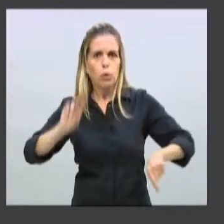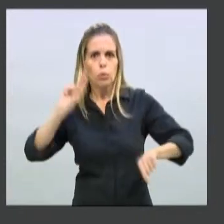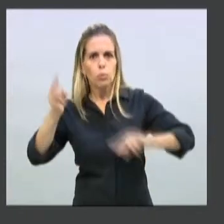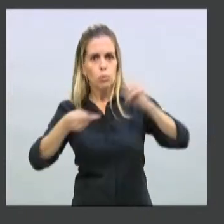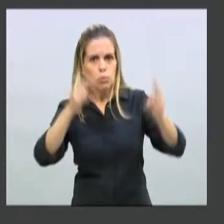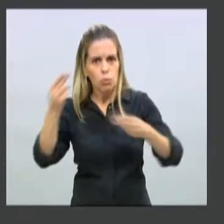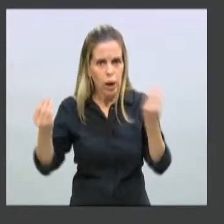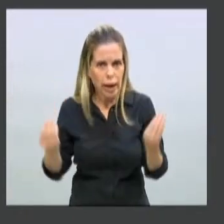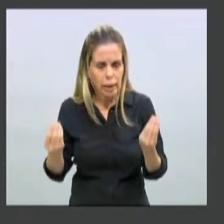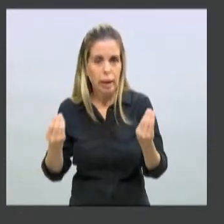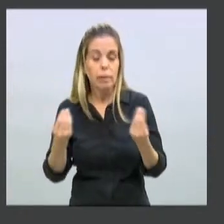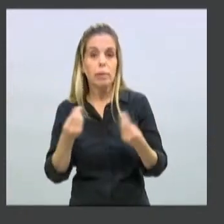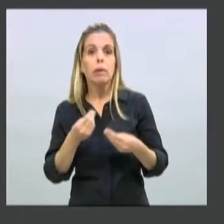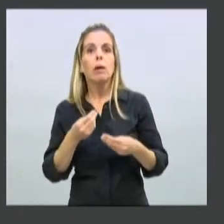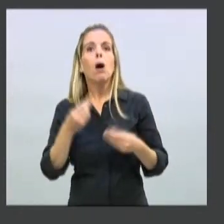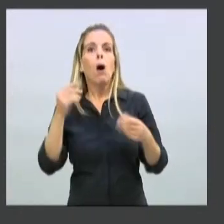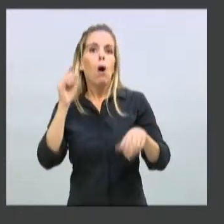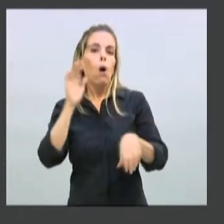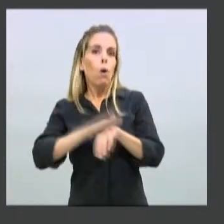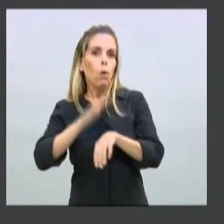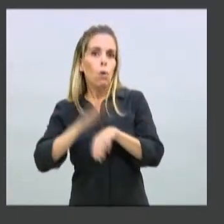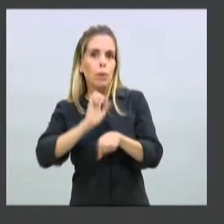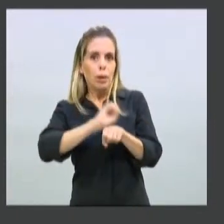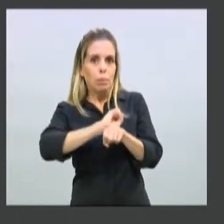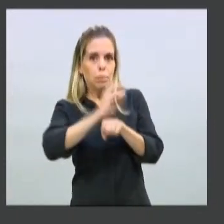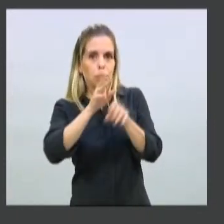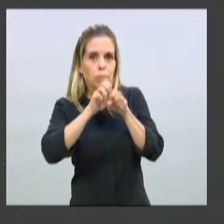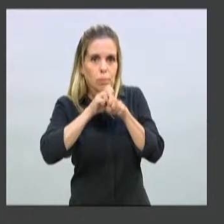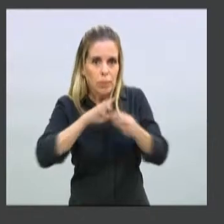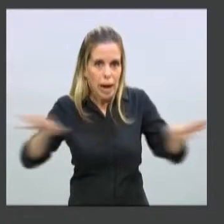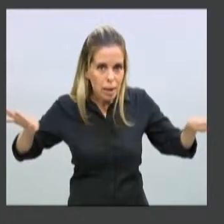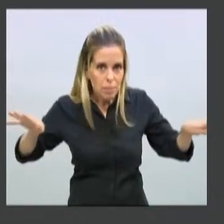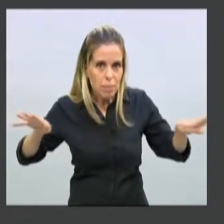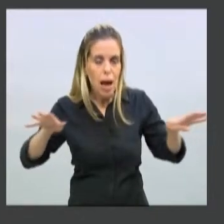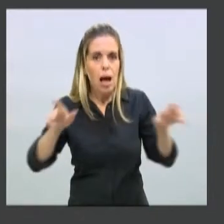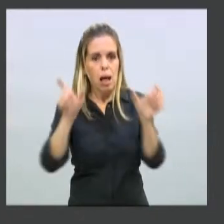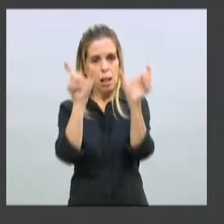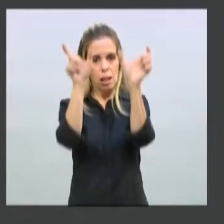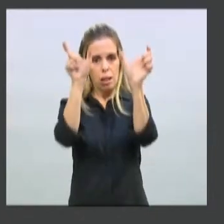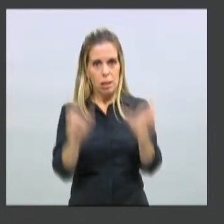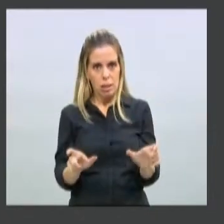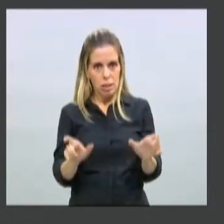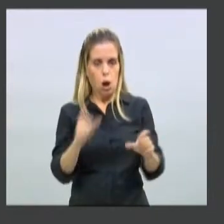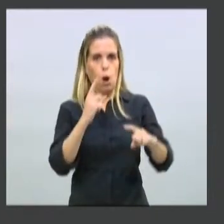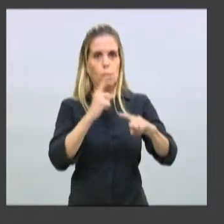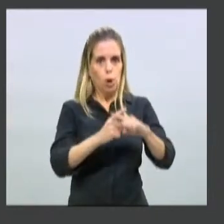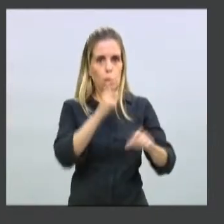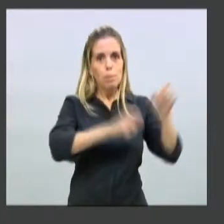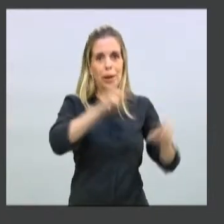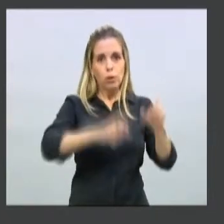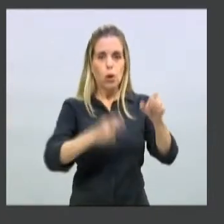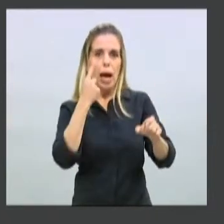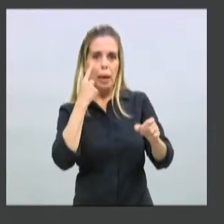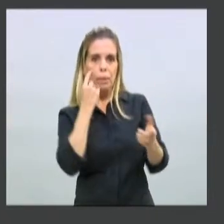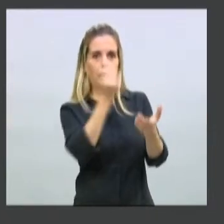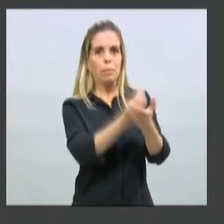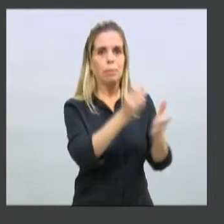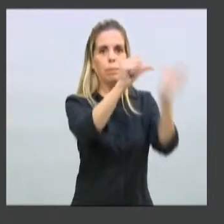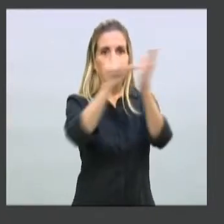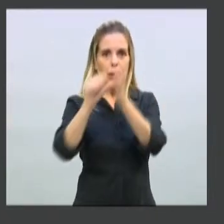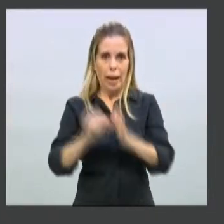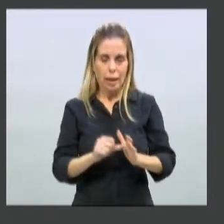de muertes por la pandemia en relación a la cantidad de habitantes. Por